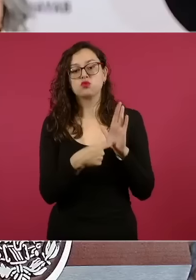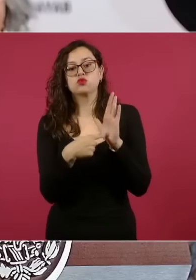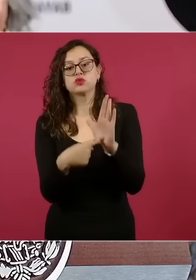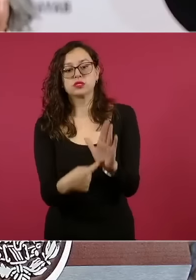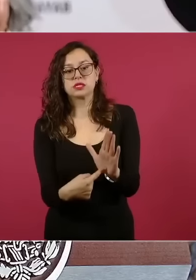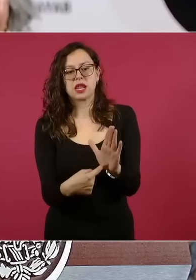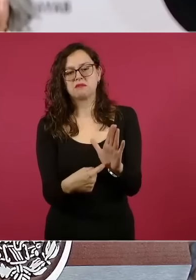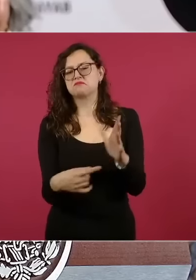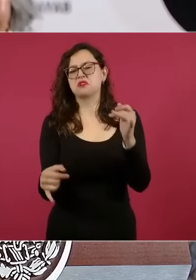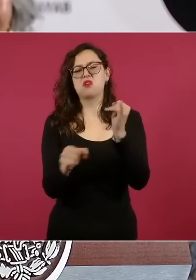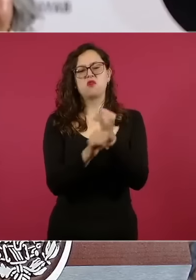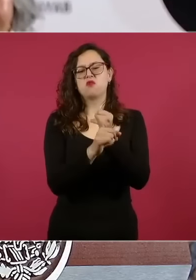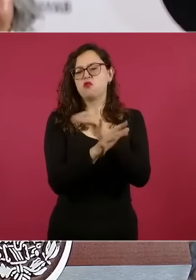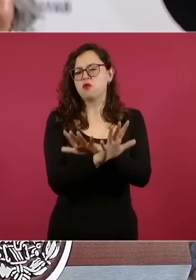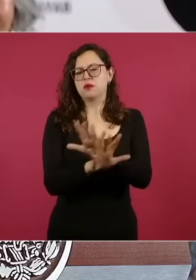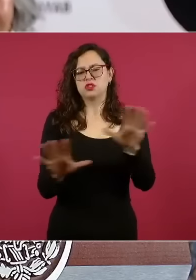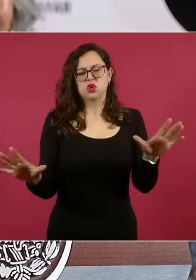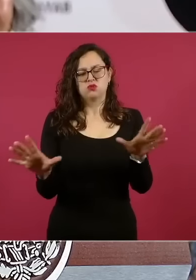de datos